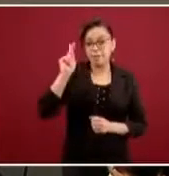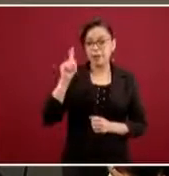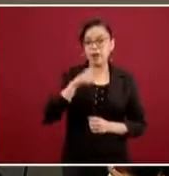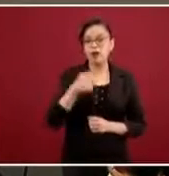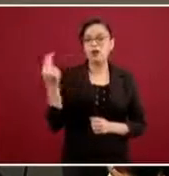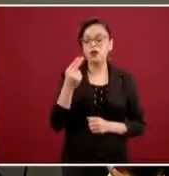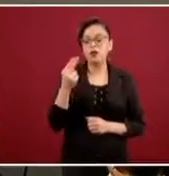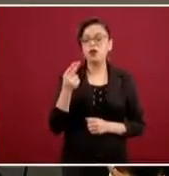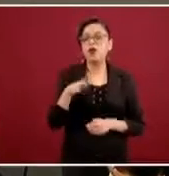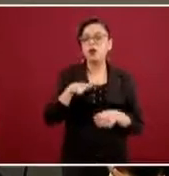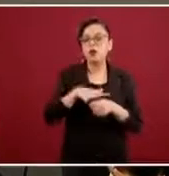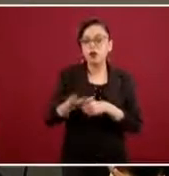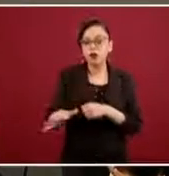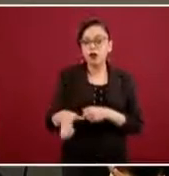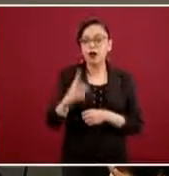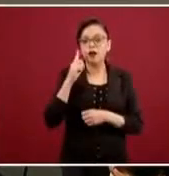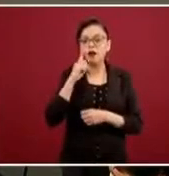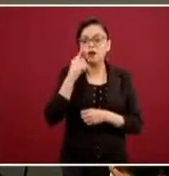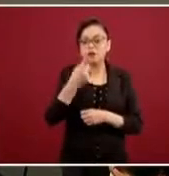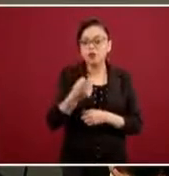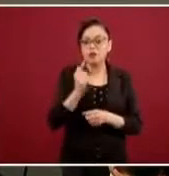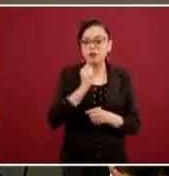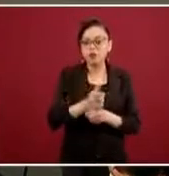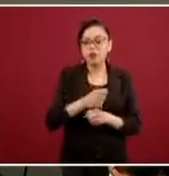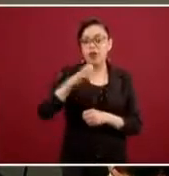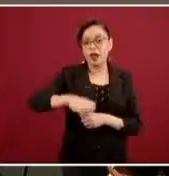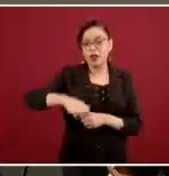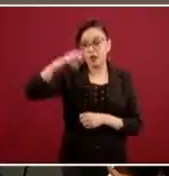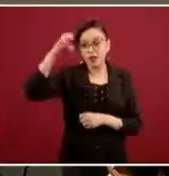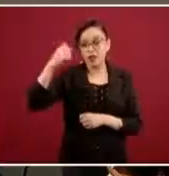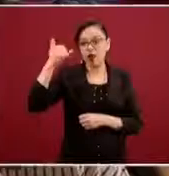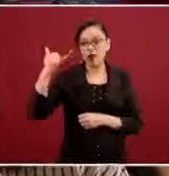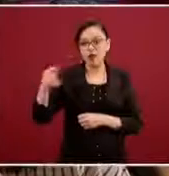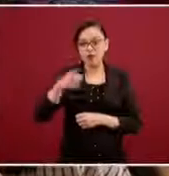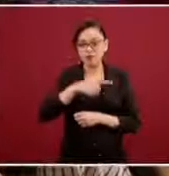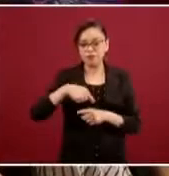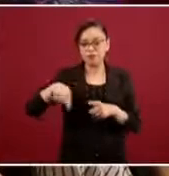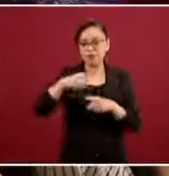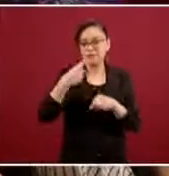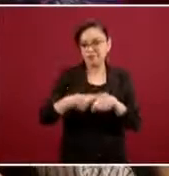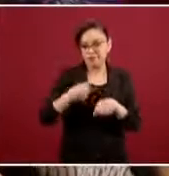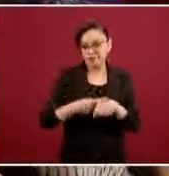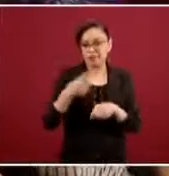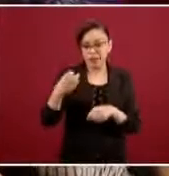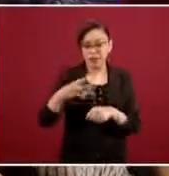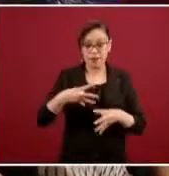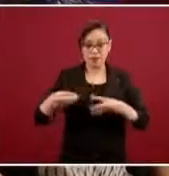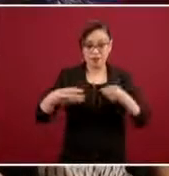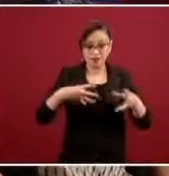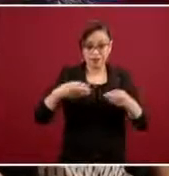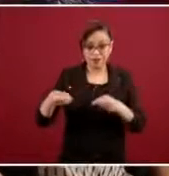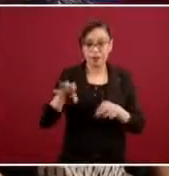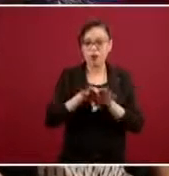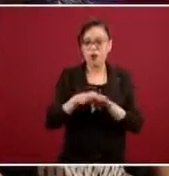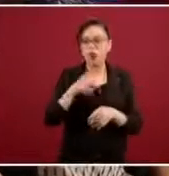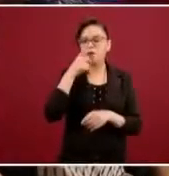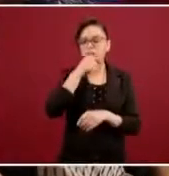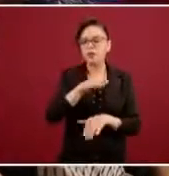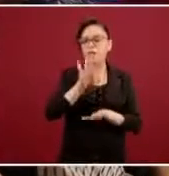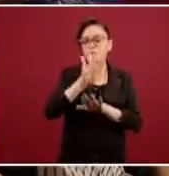y el factor entidad federativa. Técnicamente en epidemiología eso se llama estandarización por edad y en este